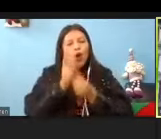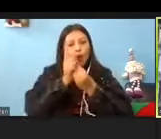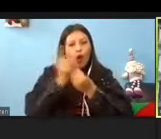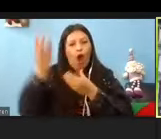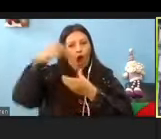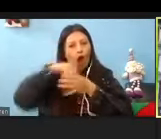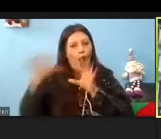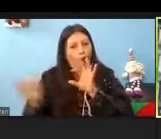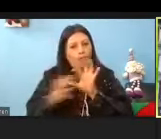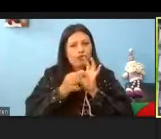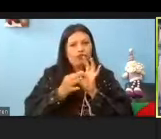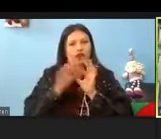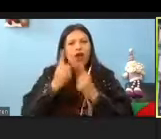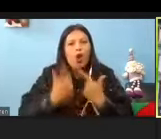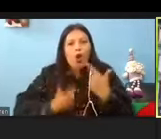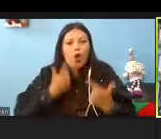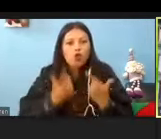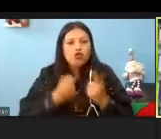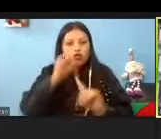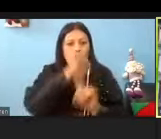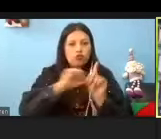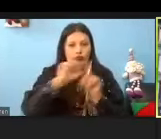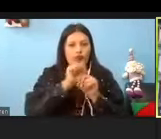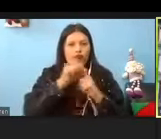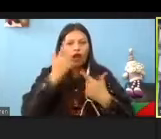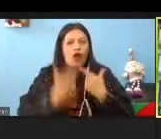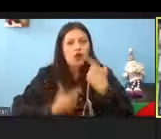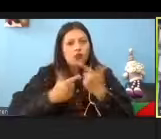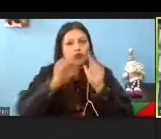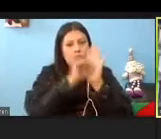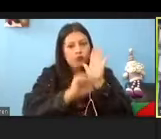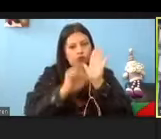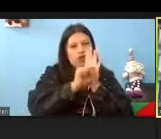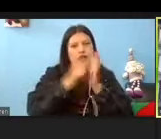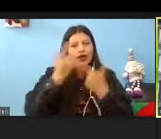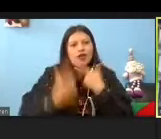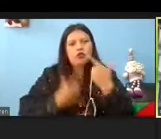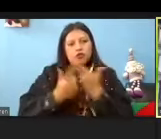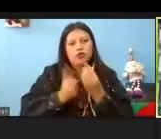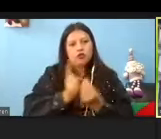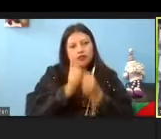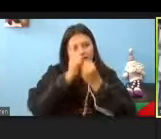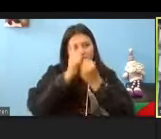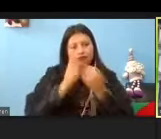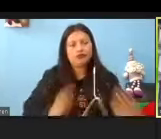anclada a luchas sociales, a luchas simbólicas, a luchas políticas.